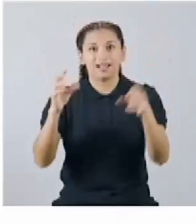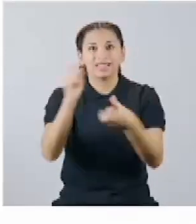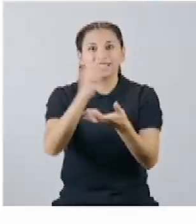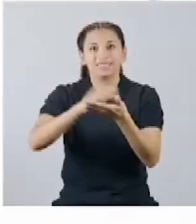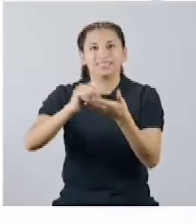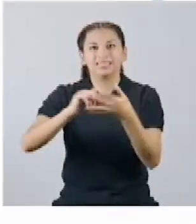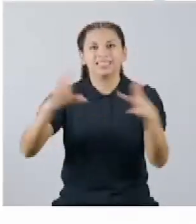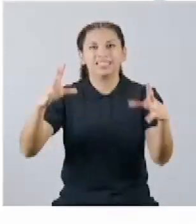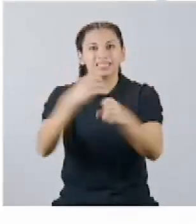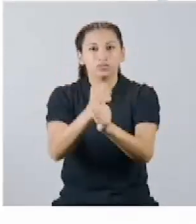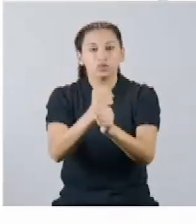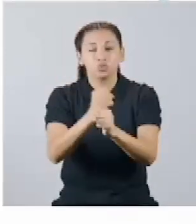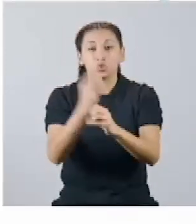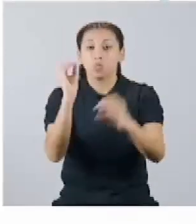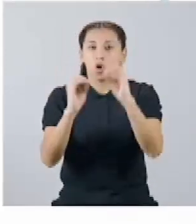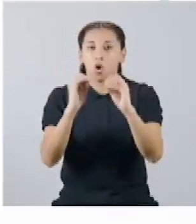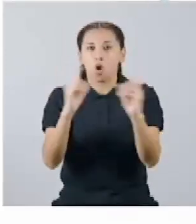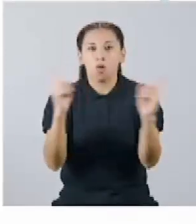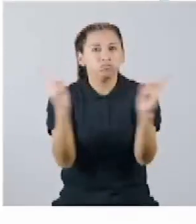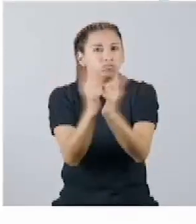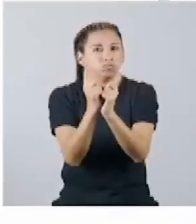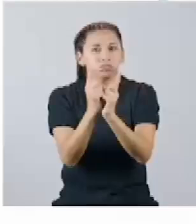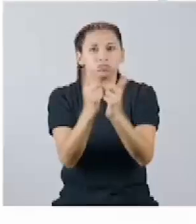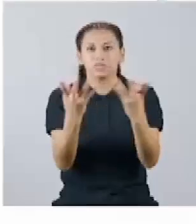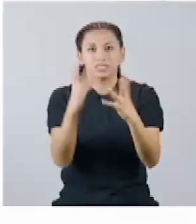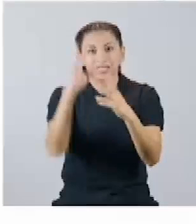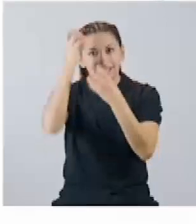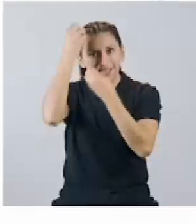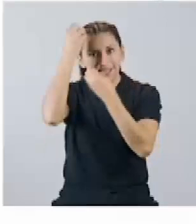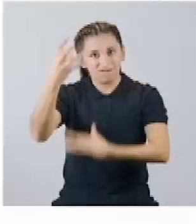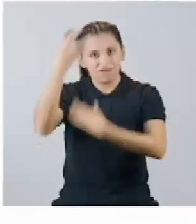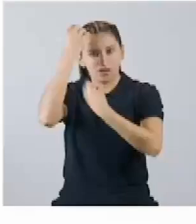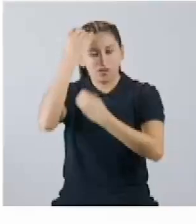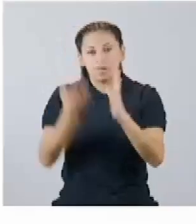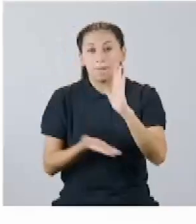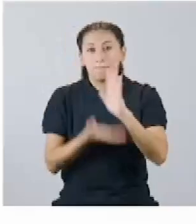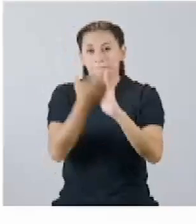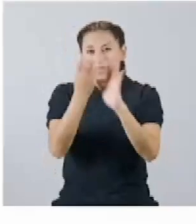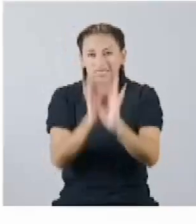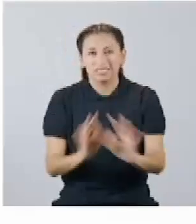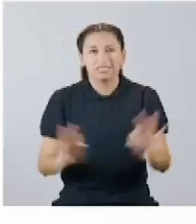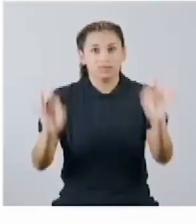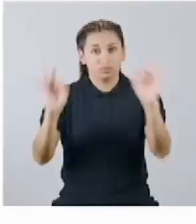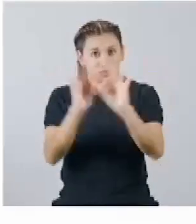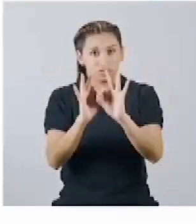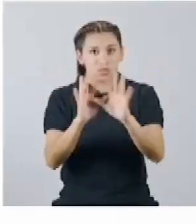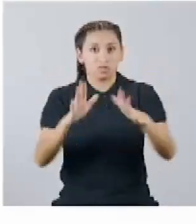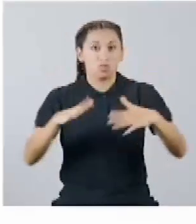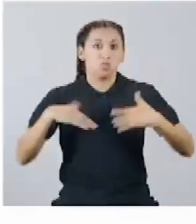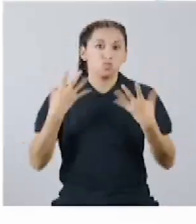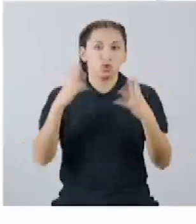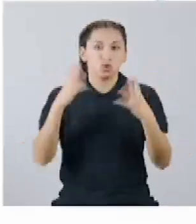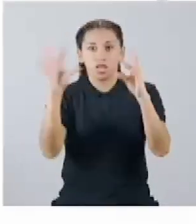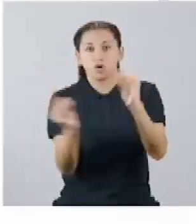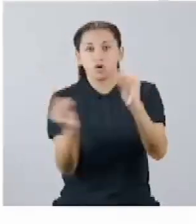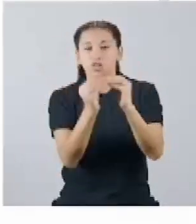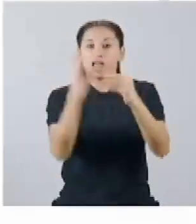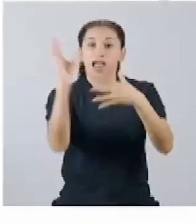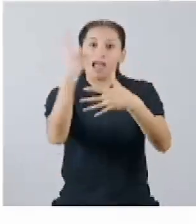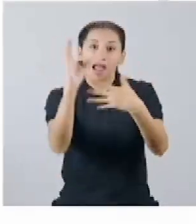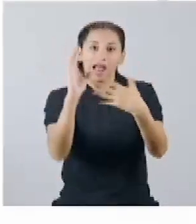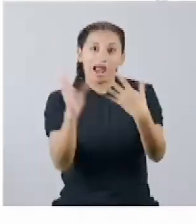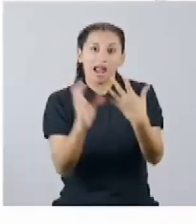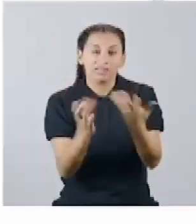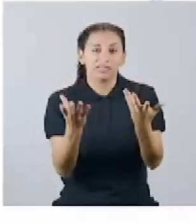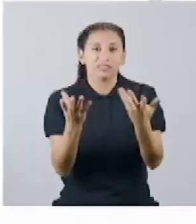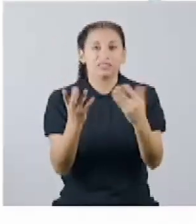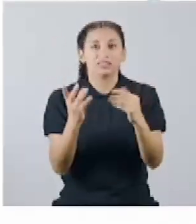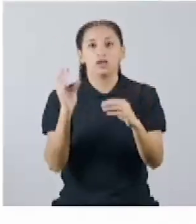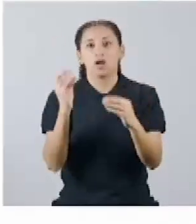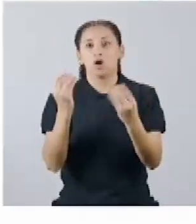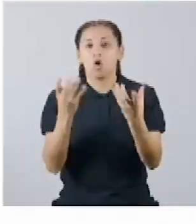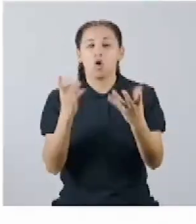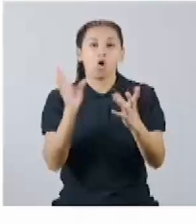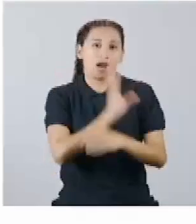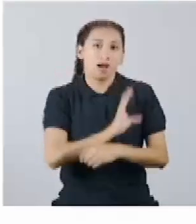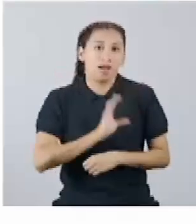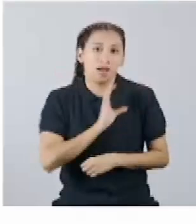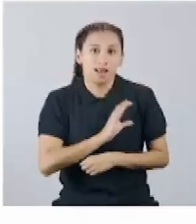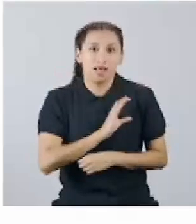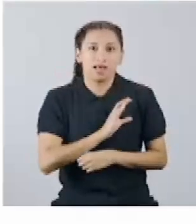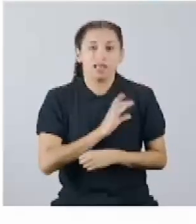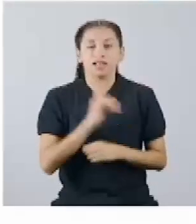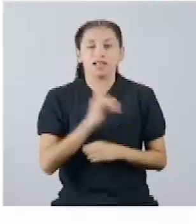una descripción abreviada de la información más importante. Puede incluir características típicas,